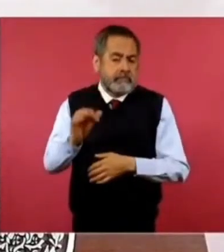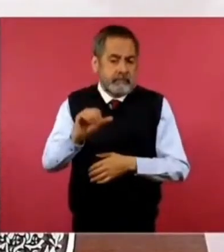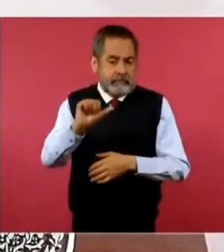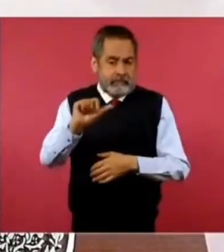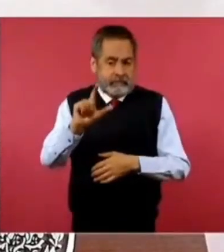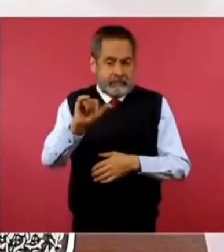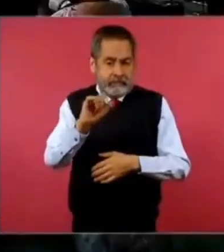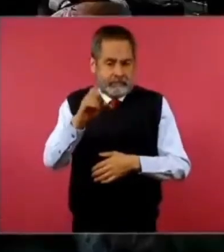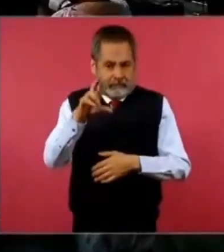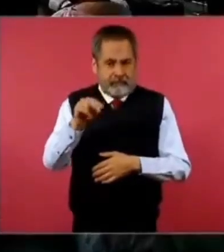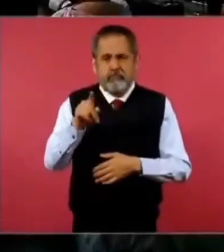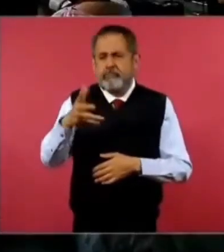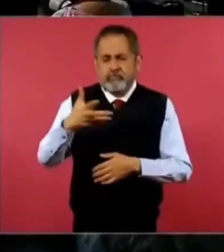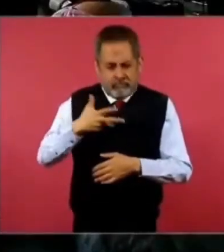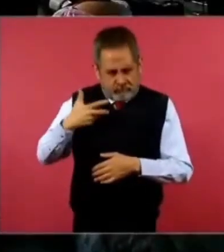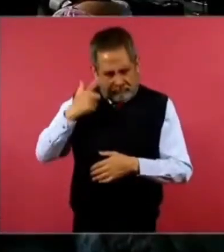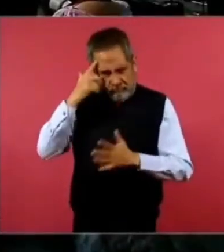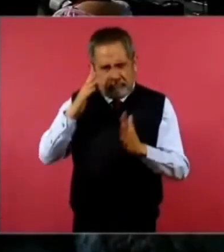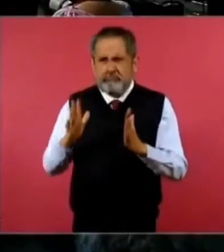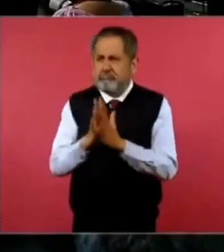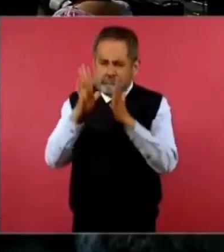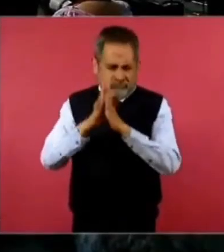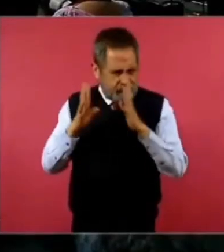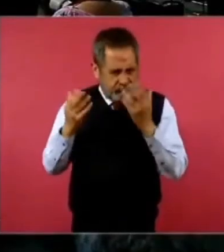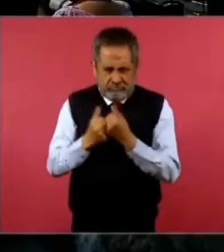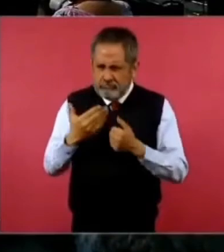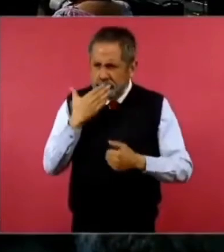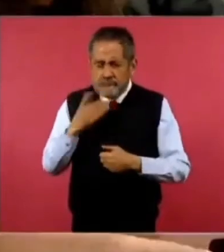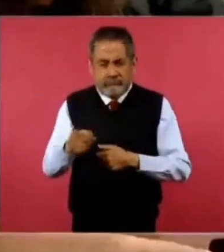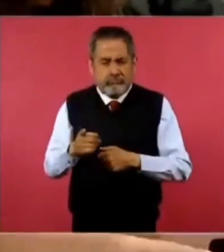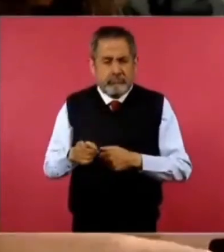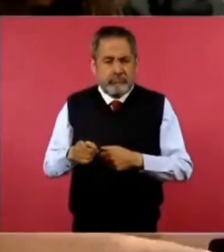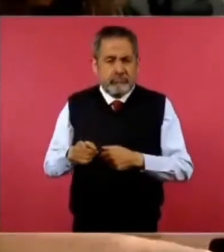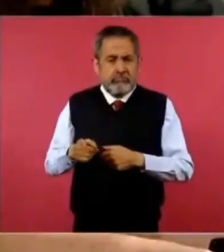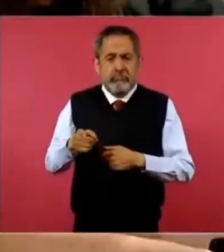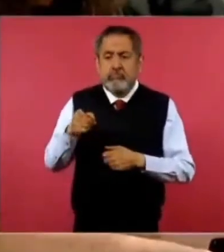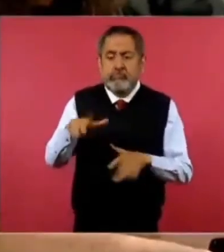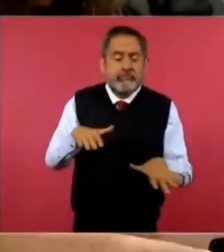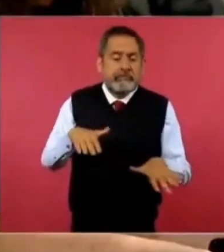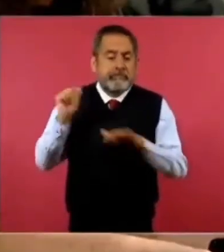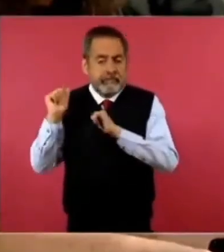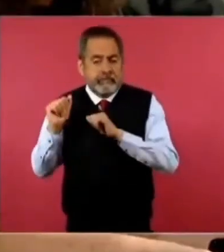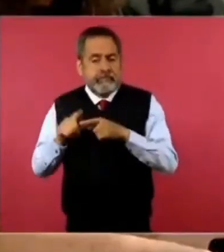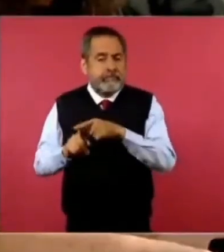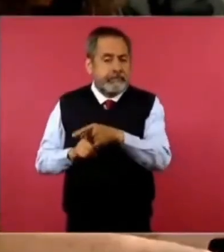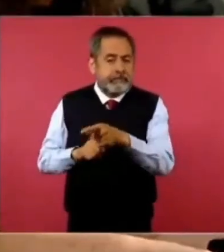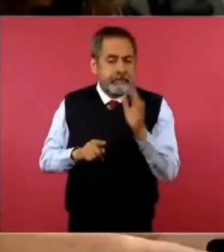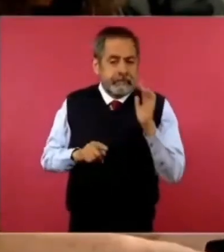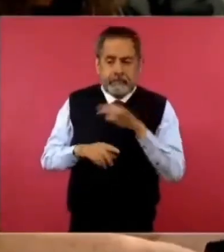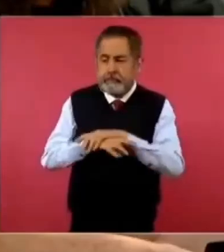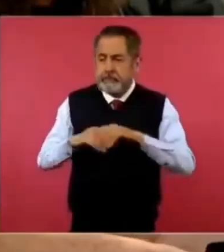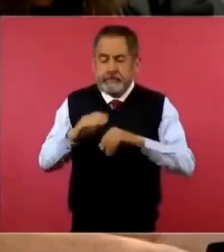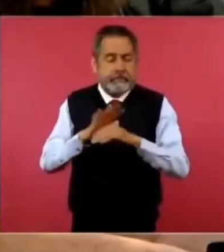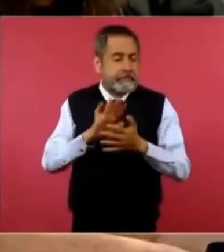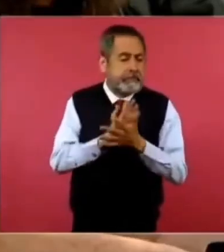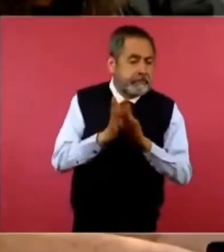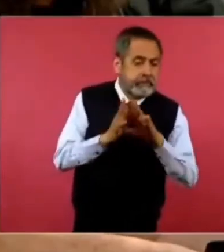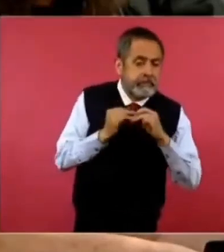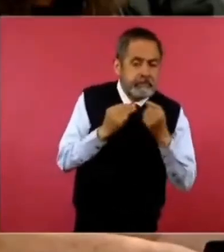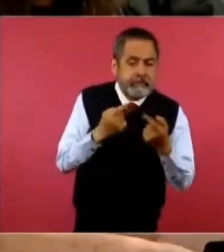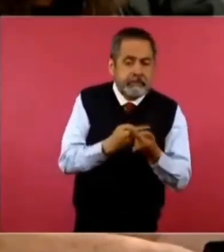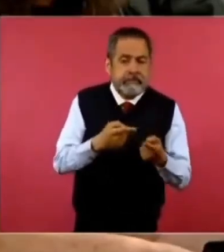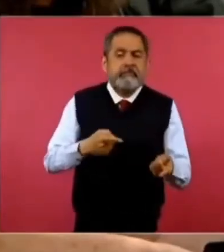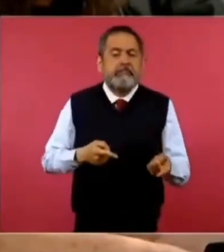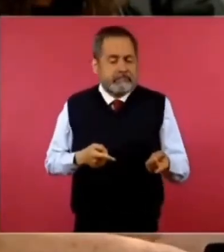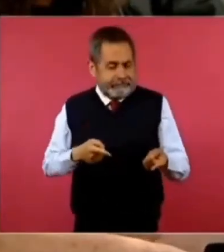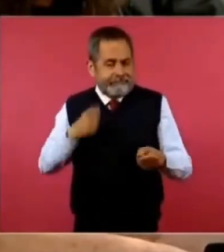Manero tiene una participación por omisión o por contubernio en los casos que ha